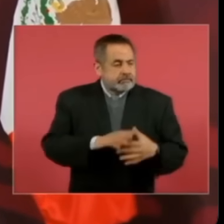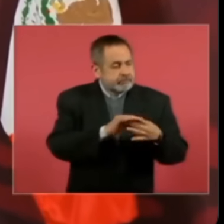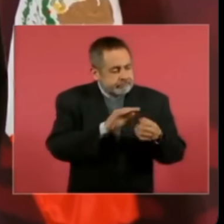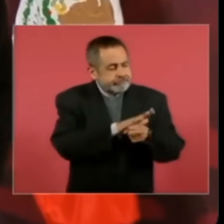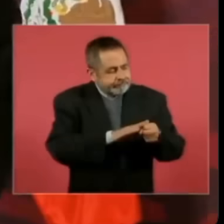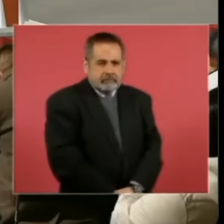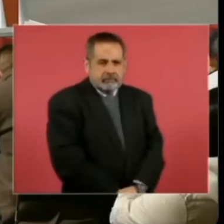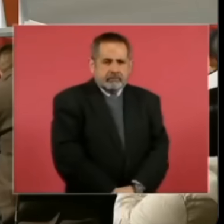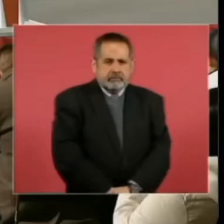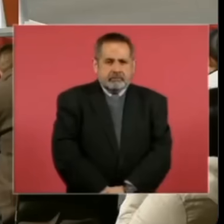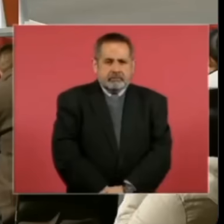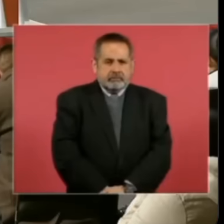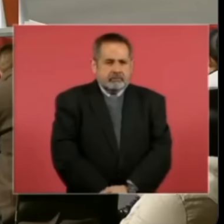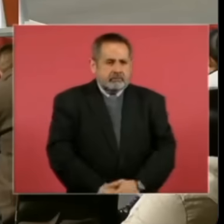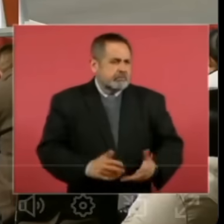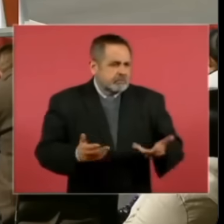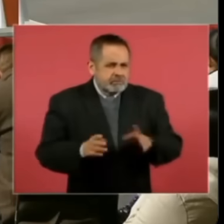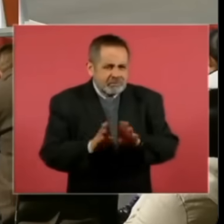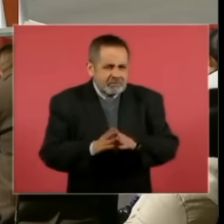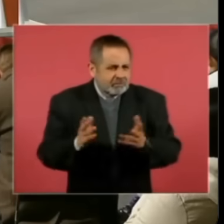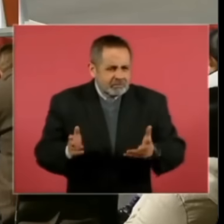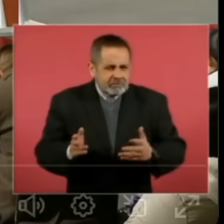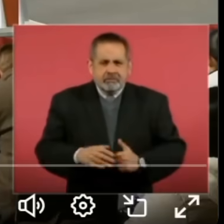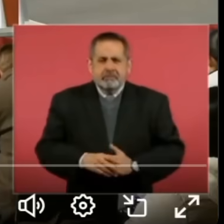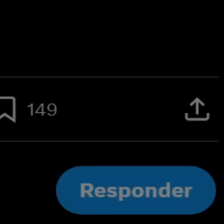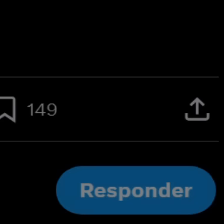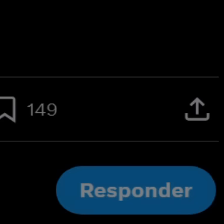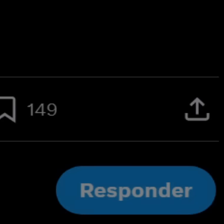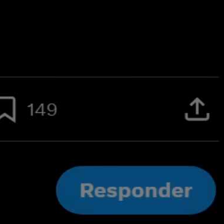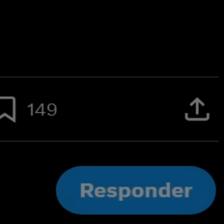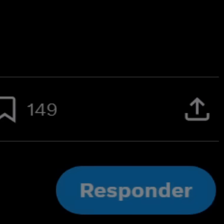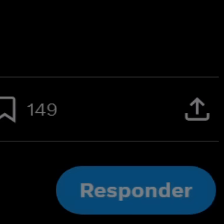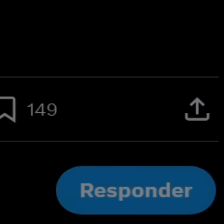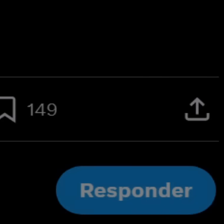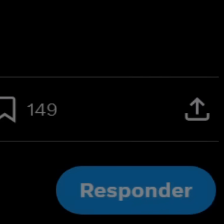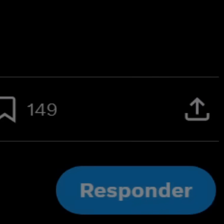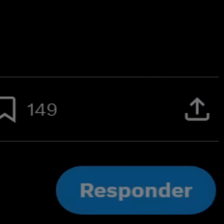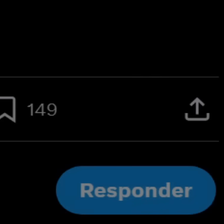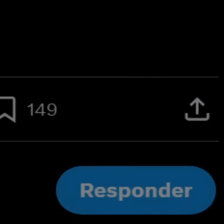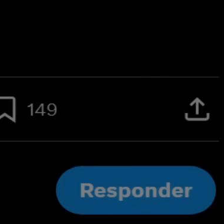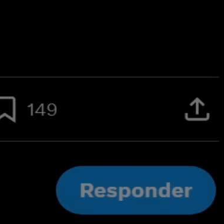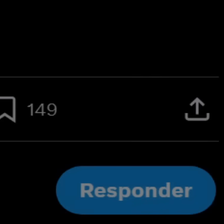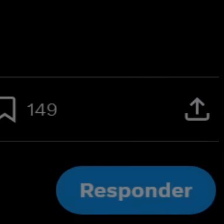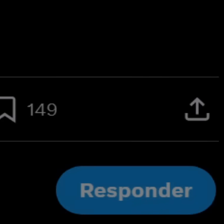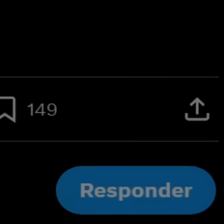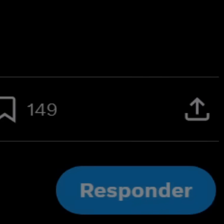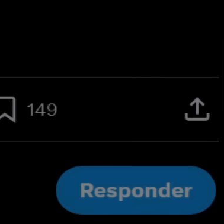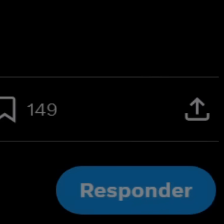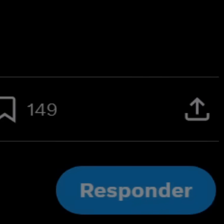consolarlos? Pero ¿cómo le quito el enojo? Inmediatamente Carlos Loret de